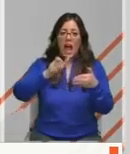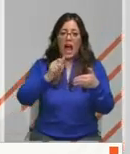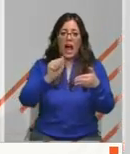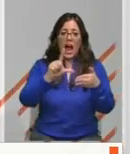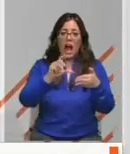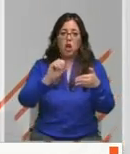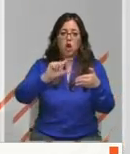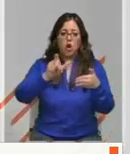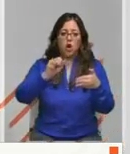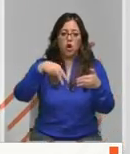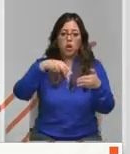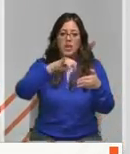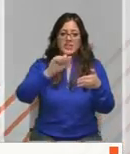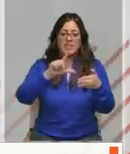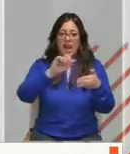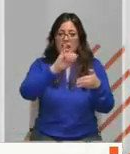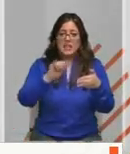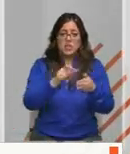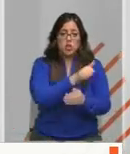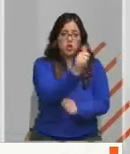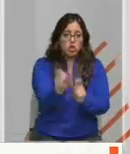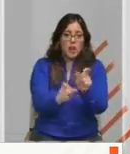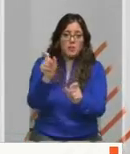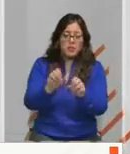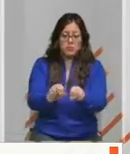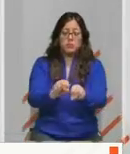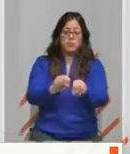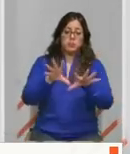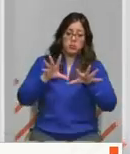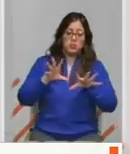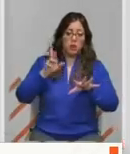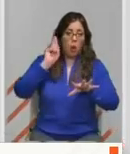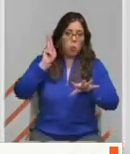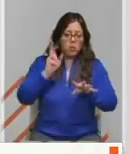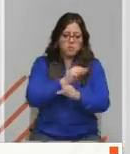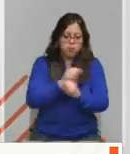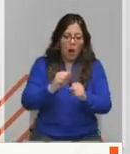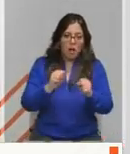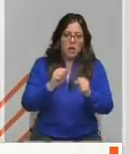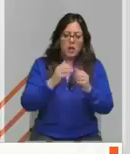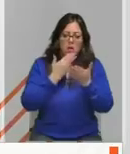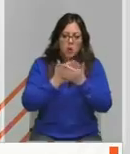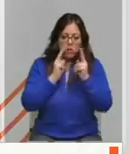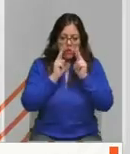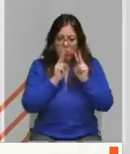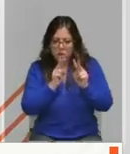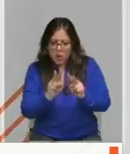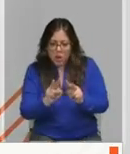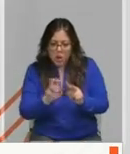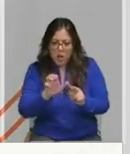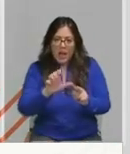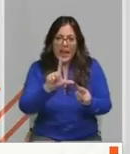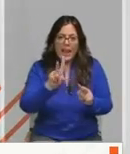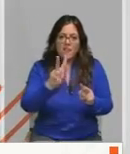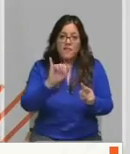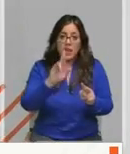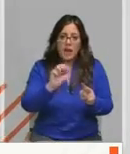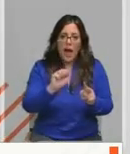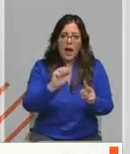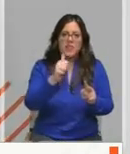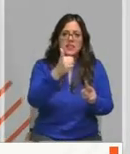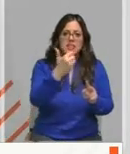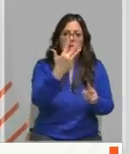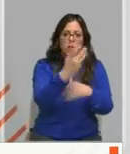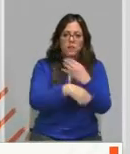e impactados por el fuerte ruido al momento del choque. Más cuando se dieron cuenta de que Elvira Luengo, de 69 años,